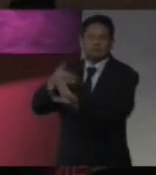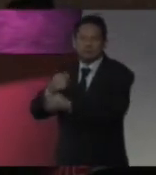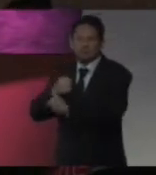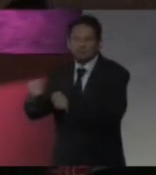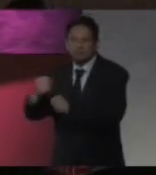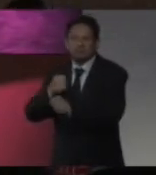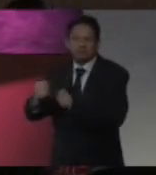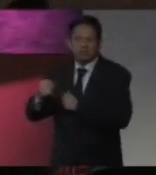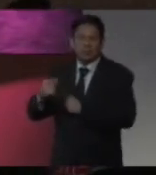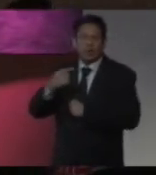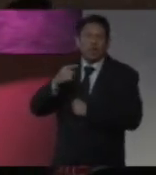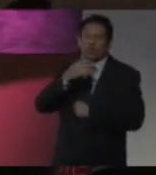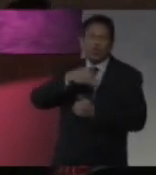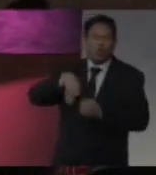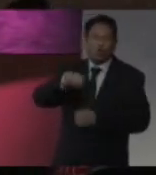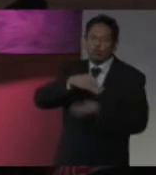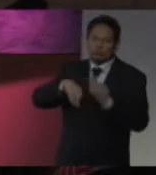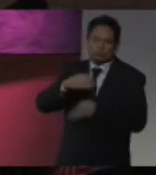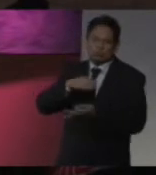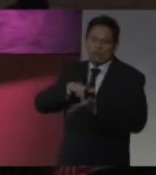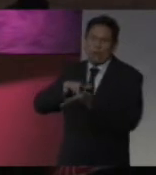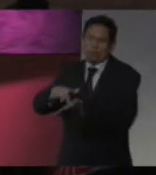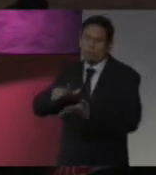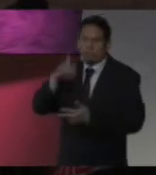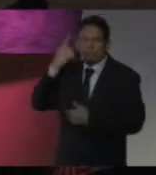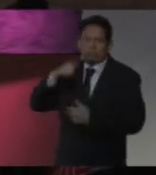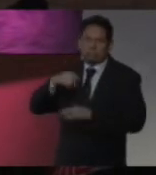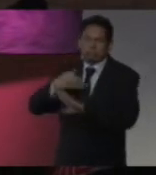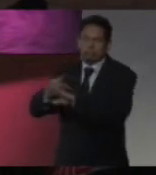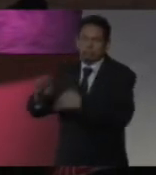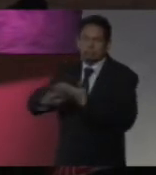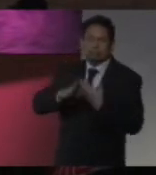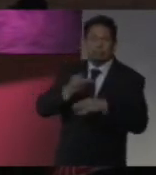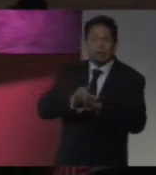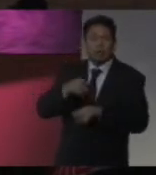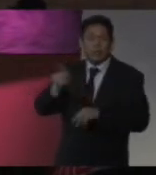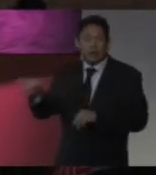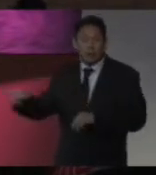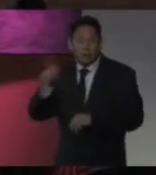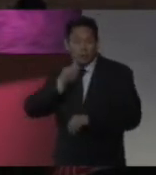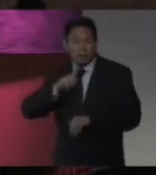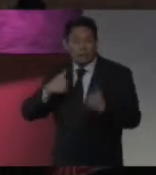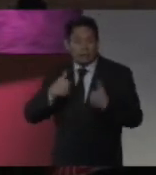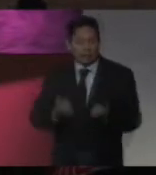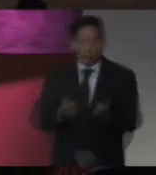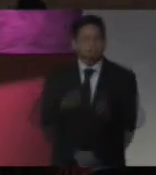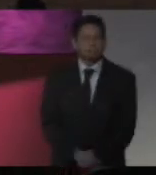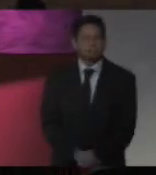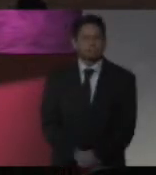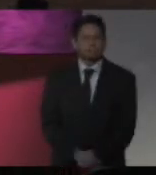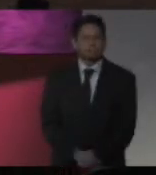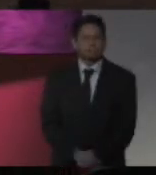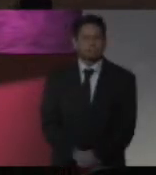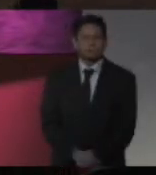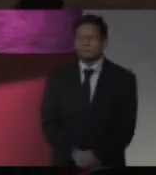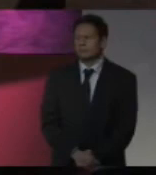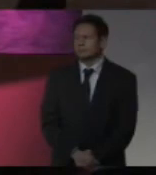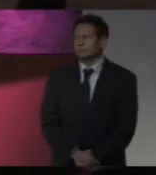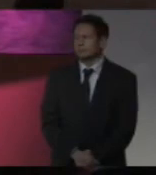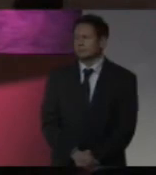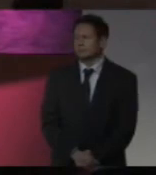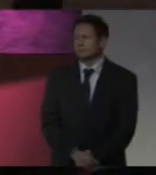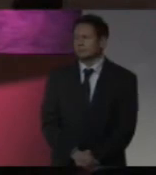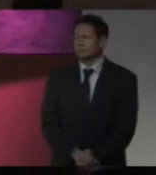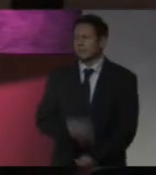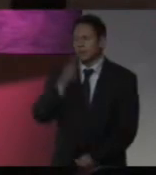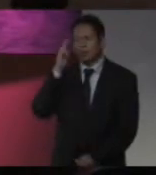nosotros la integridad de nuestros cuerpos? Y pues ya. Hola.